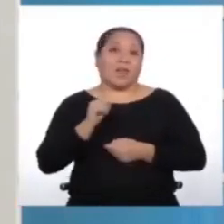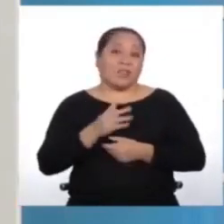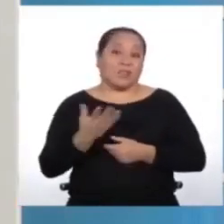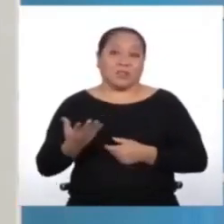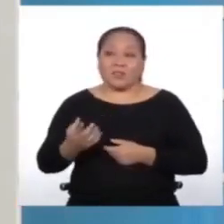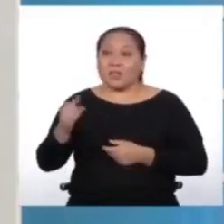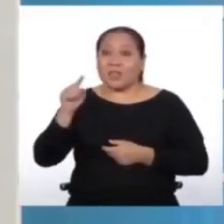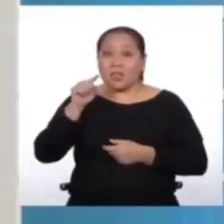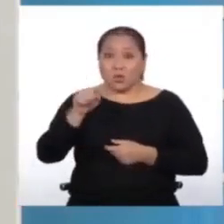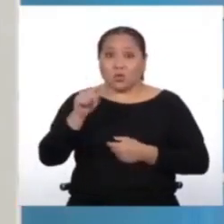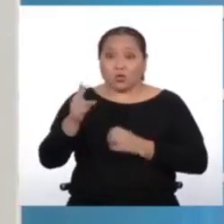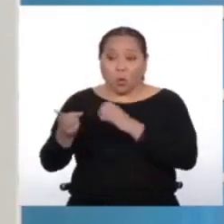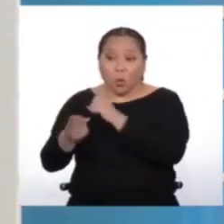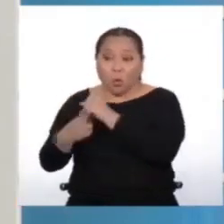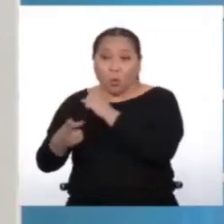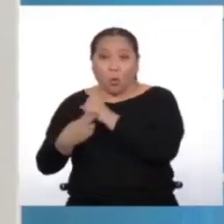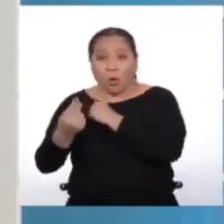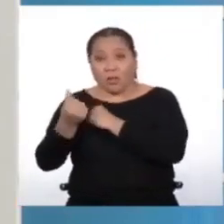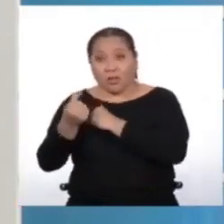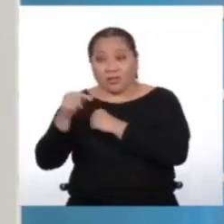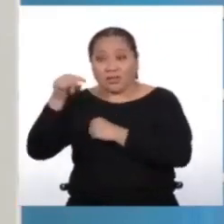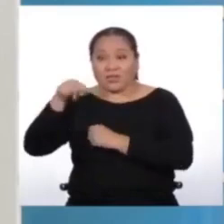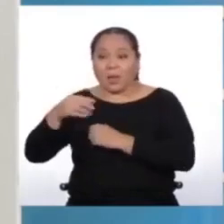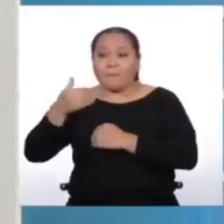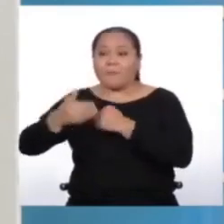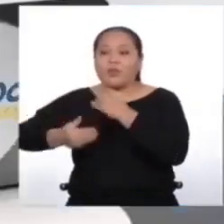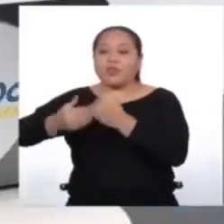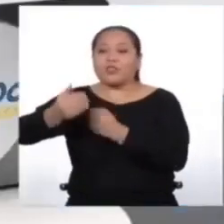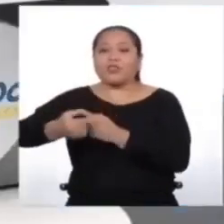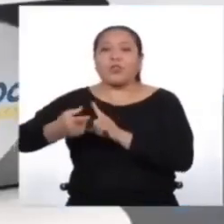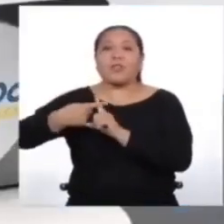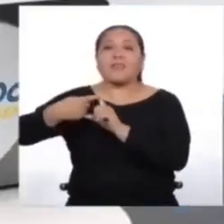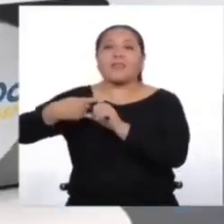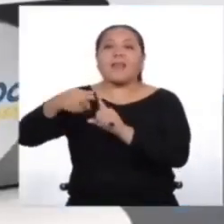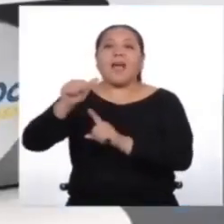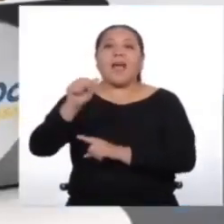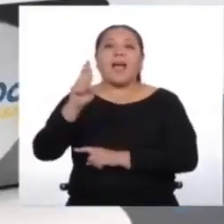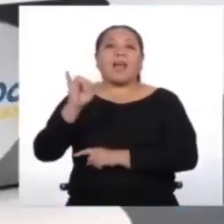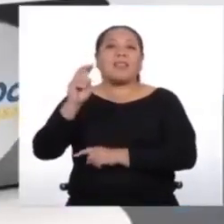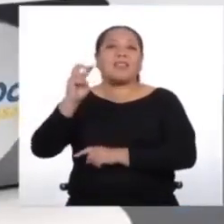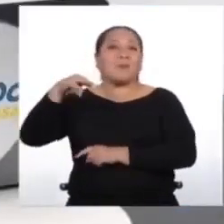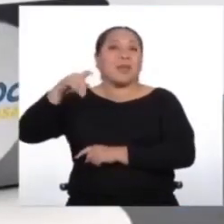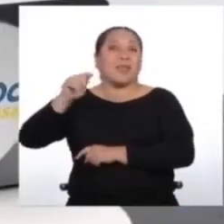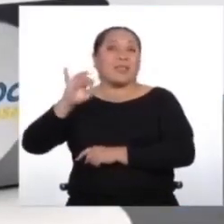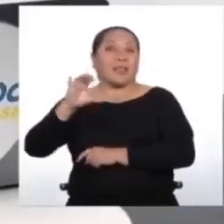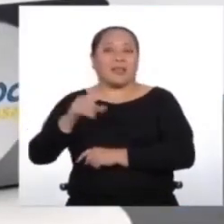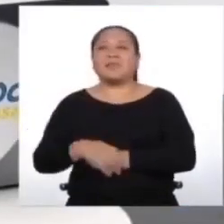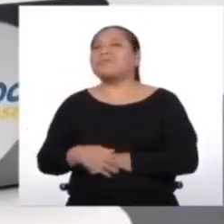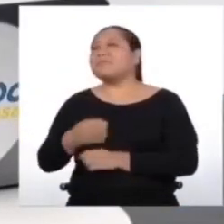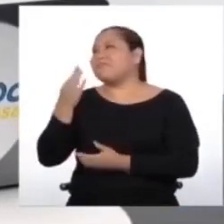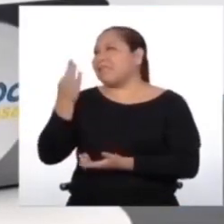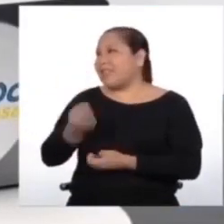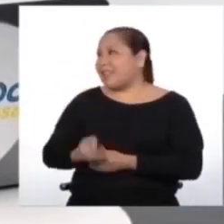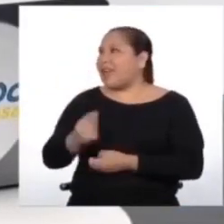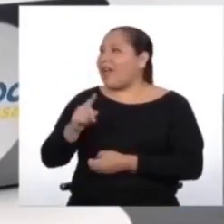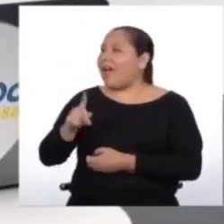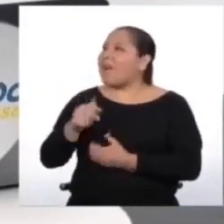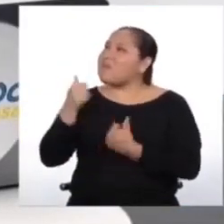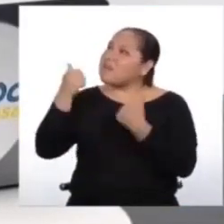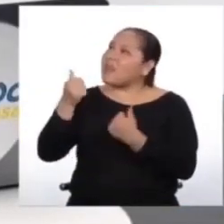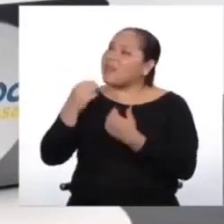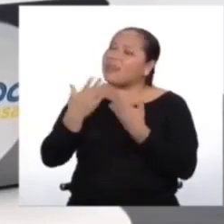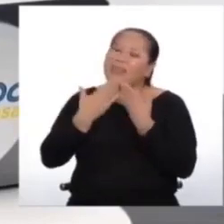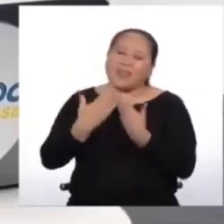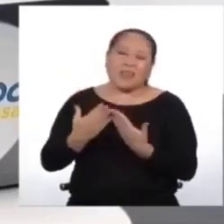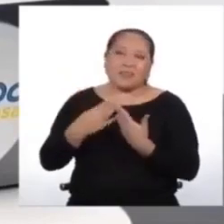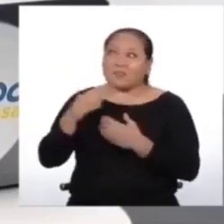decir que tus ahorros son un buen ejemplo de progresión aritmética. La verdad que sí. Bueno, profe, de verdad que ha sido genial que